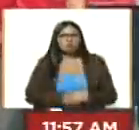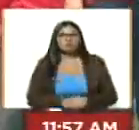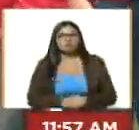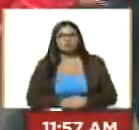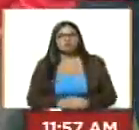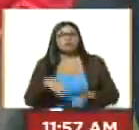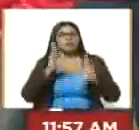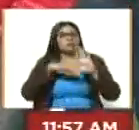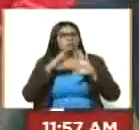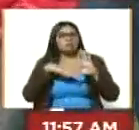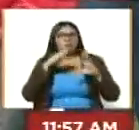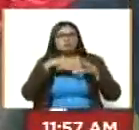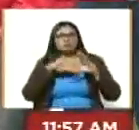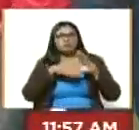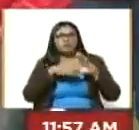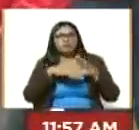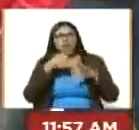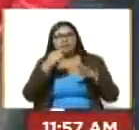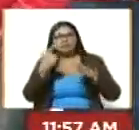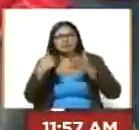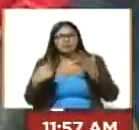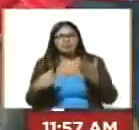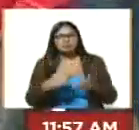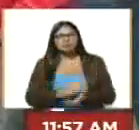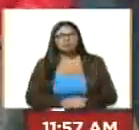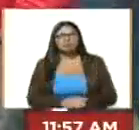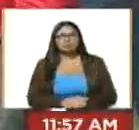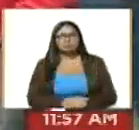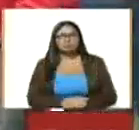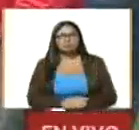hablar, a decir lo que...